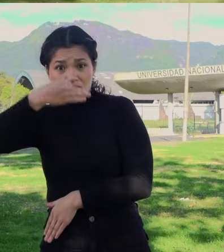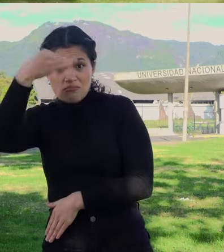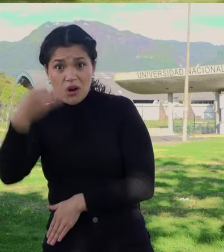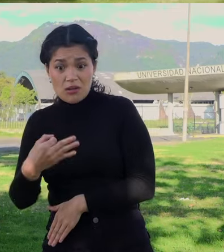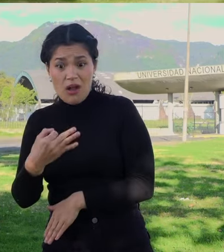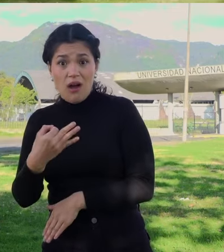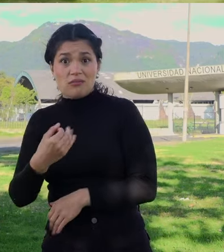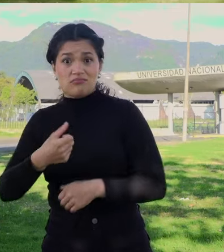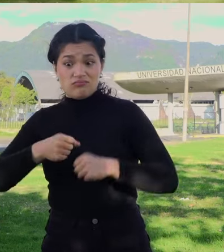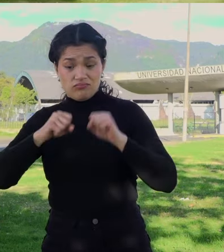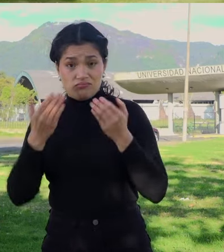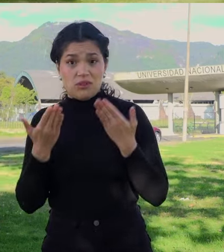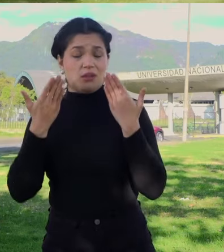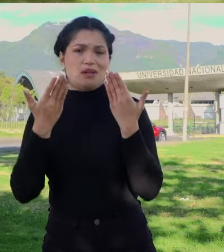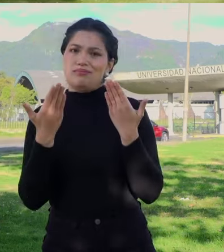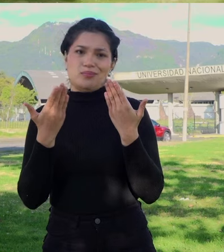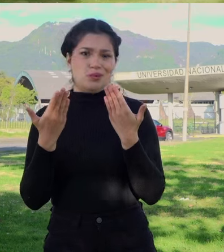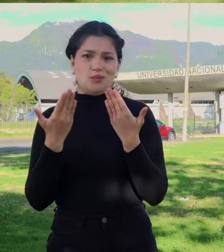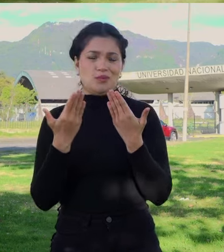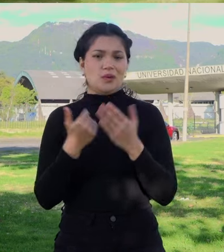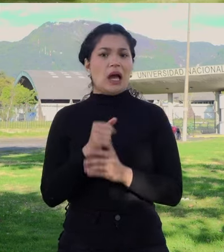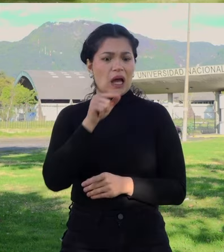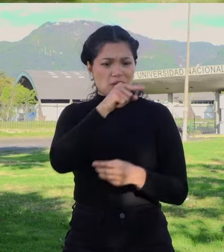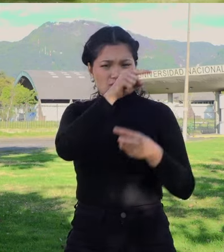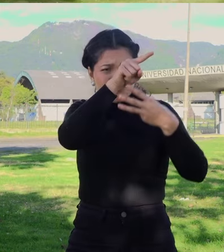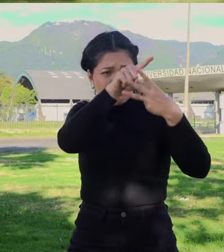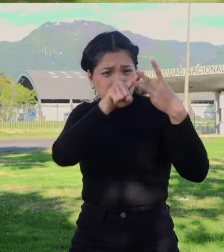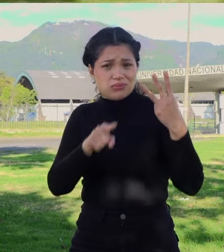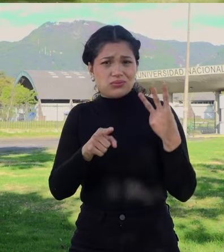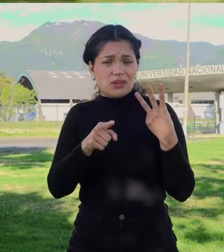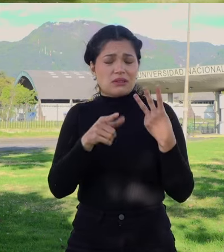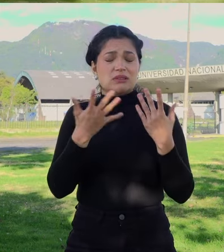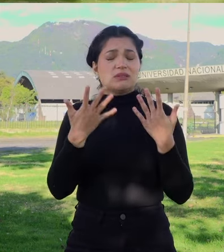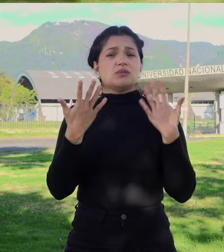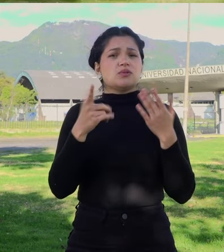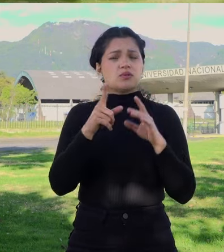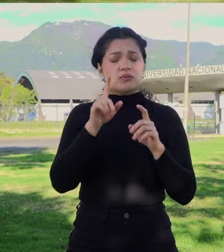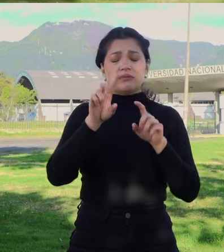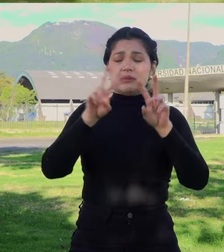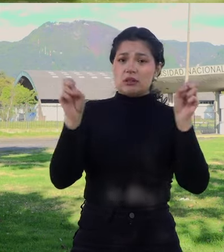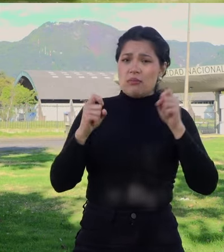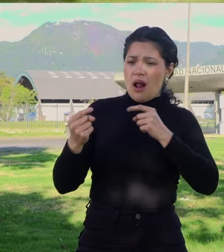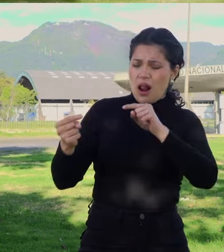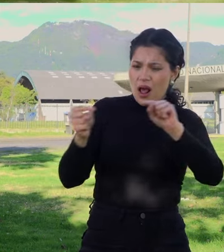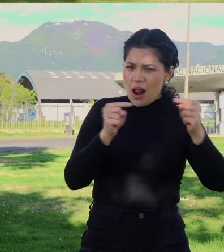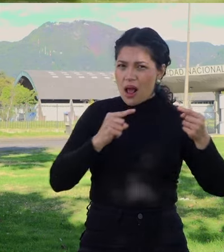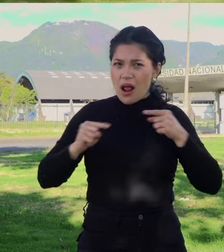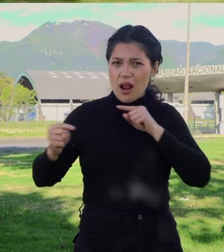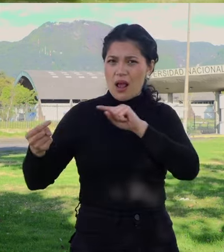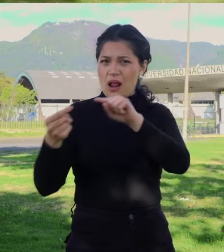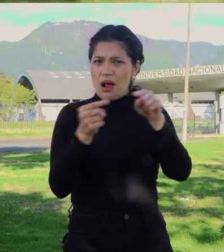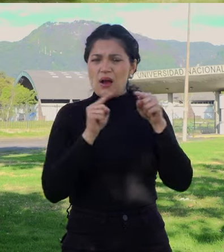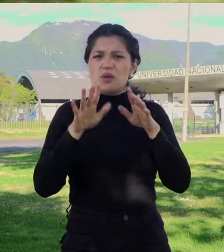verdaderamente representaciones. Todo esto constituye un tema de debate sobre